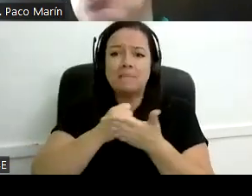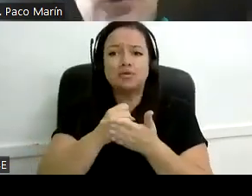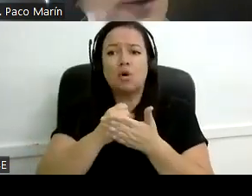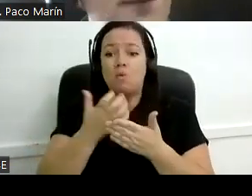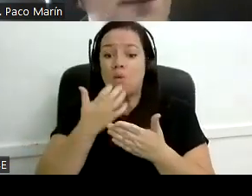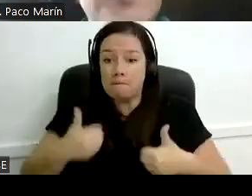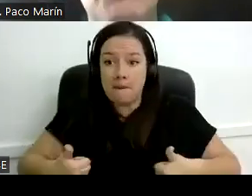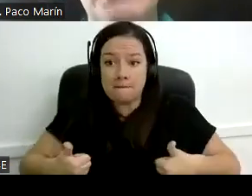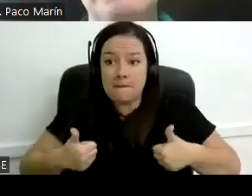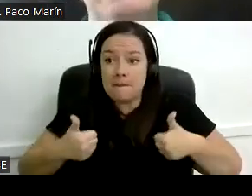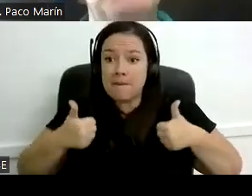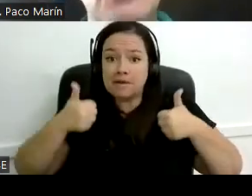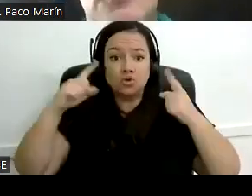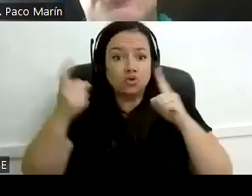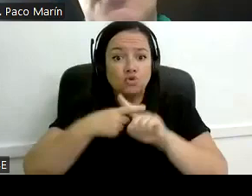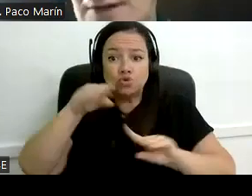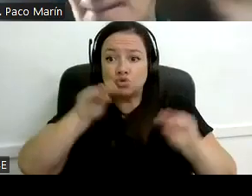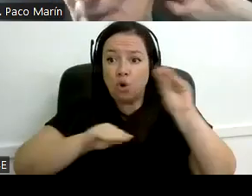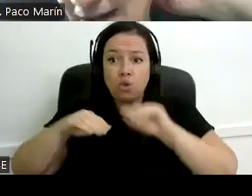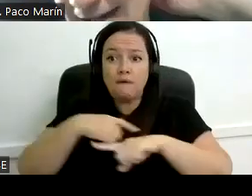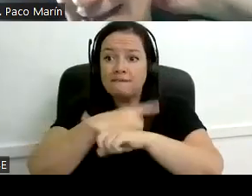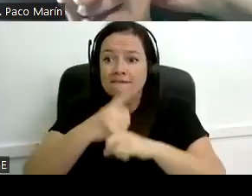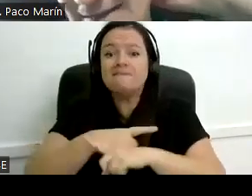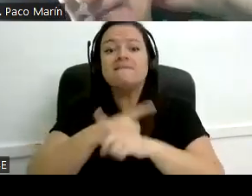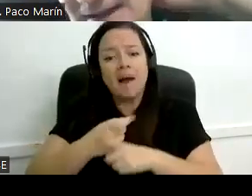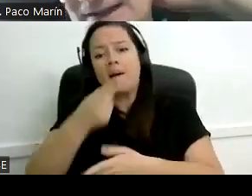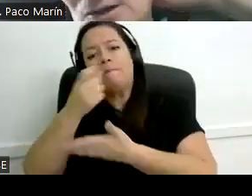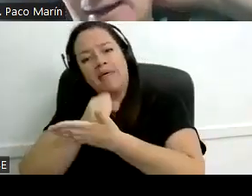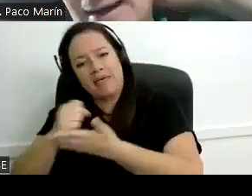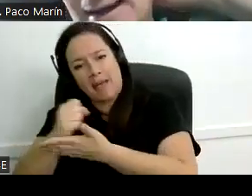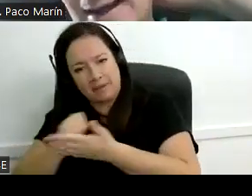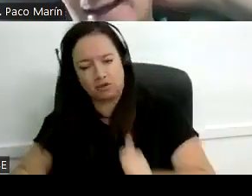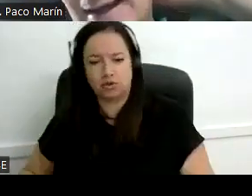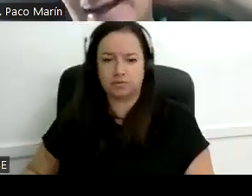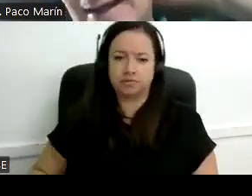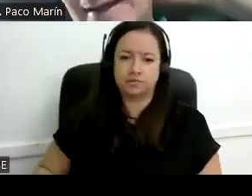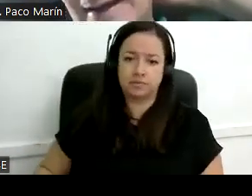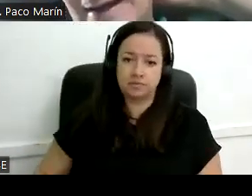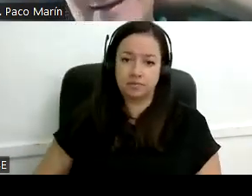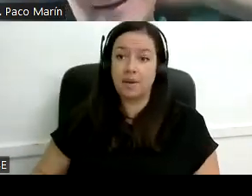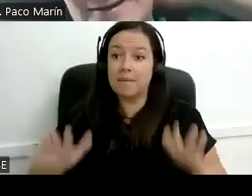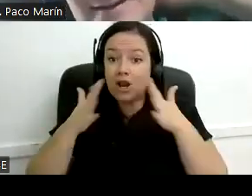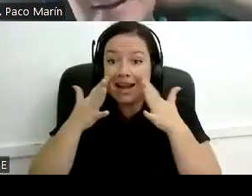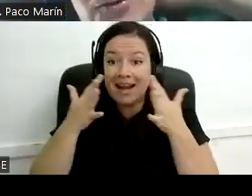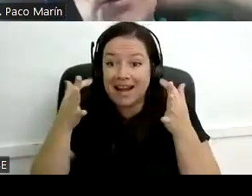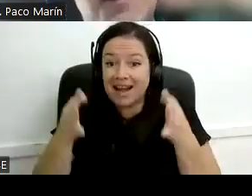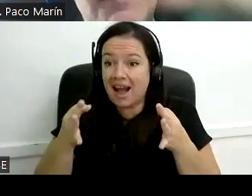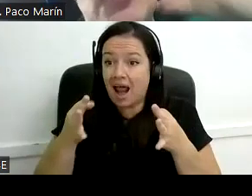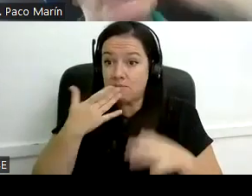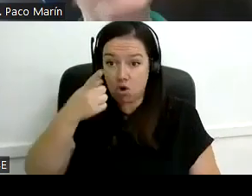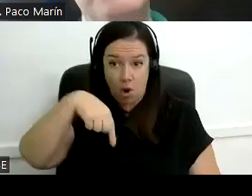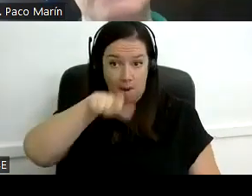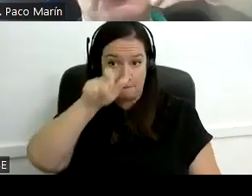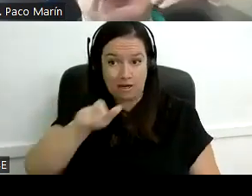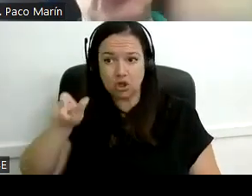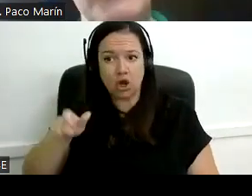cuando todo lo demás que hemos planteado no funciona. Pero en realidad, eh, la realidad es esta. Cuando no podemos